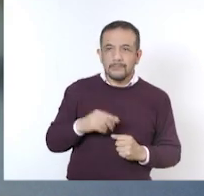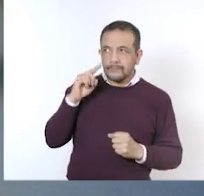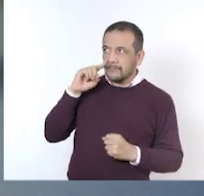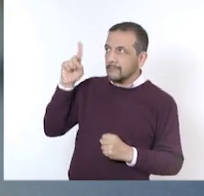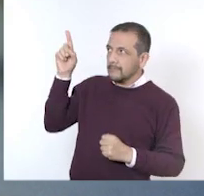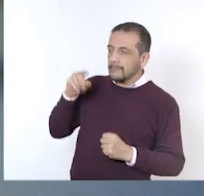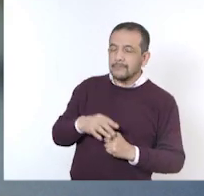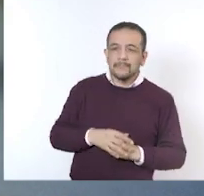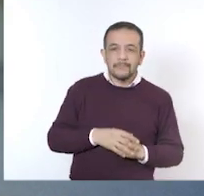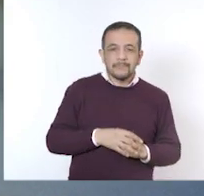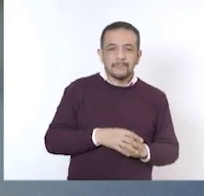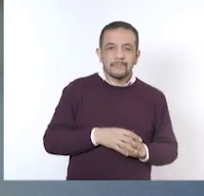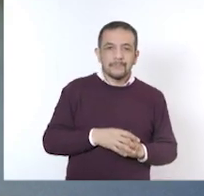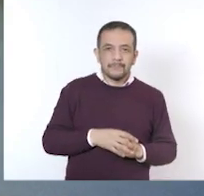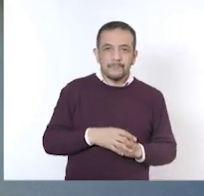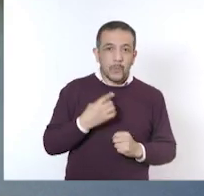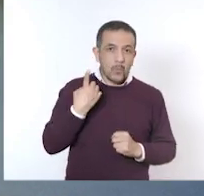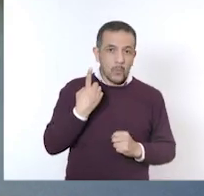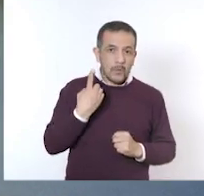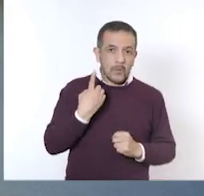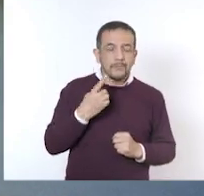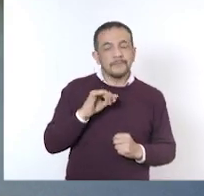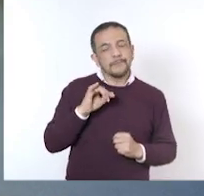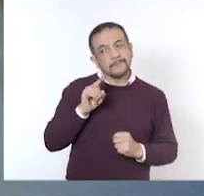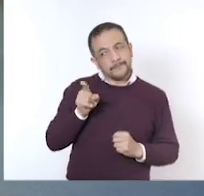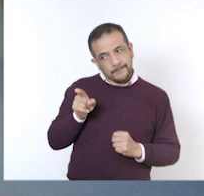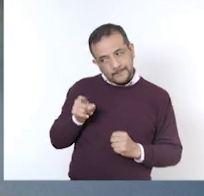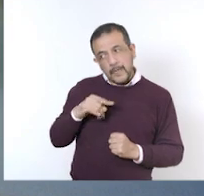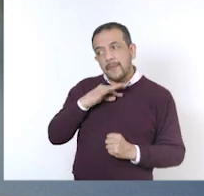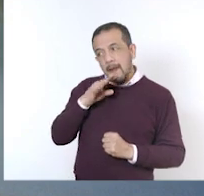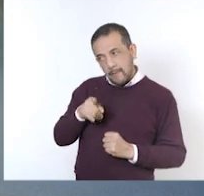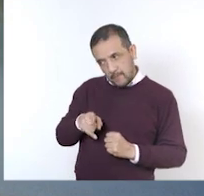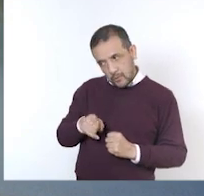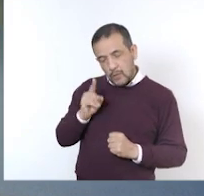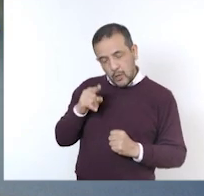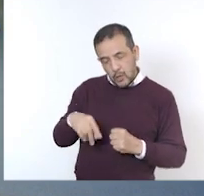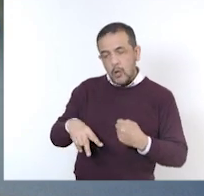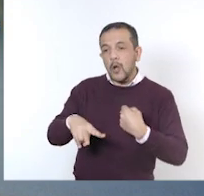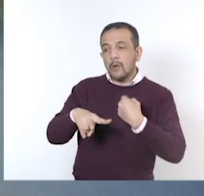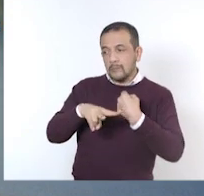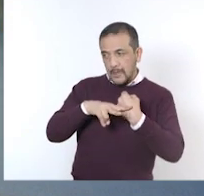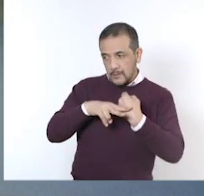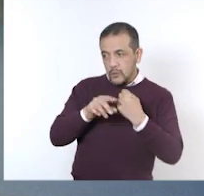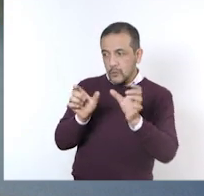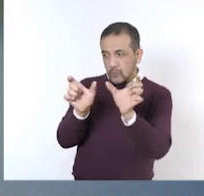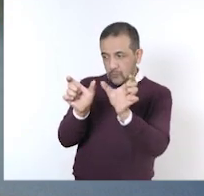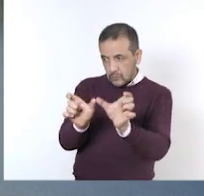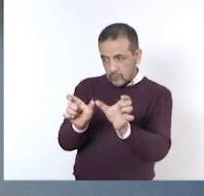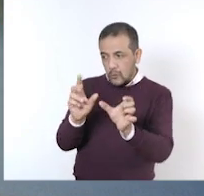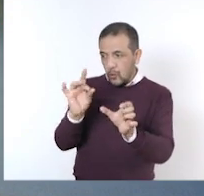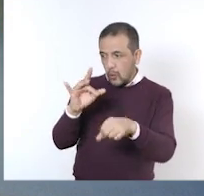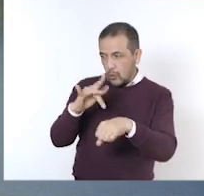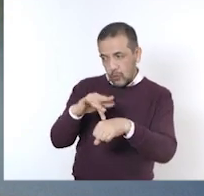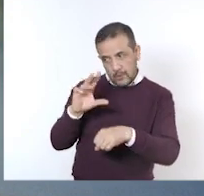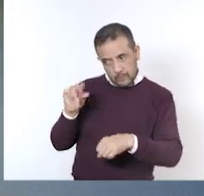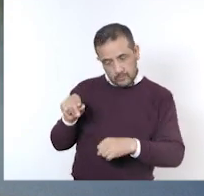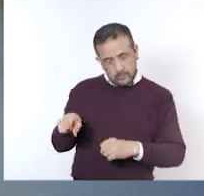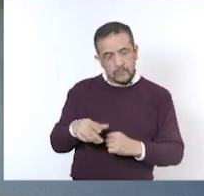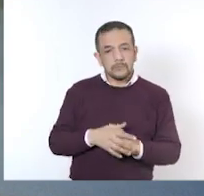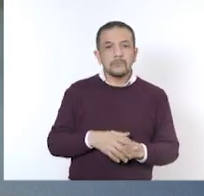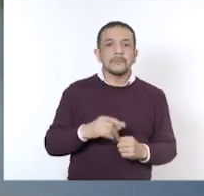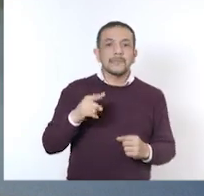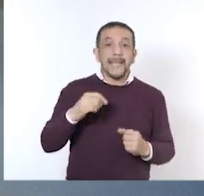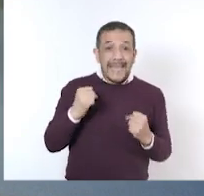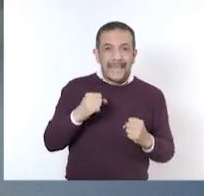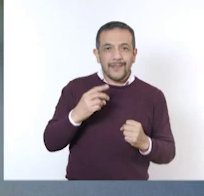todos. Tres. Una. Una. Aunque tocó la defensa, Jesús, procura pero que no toque las defensas. Que no toque, va. Que no toque las defensas.